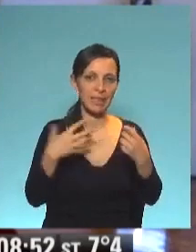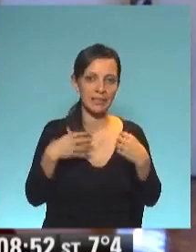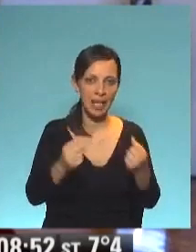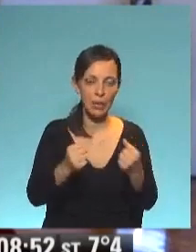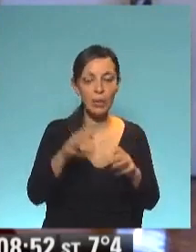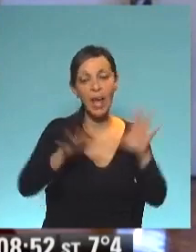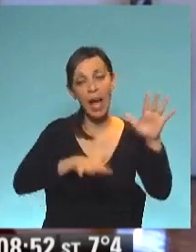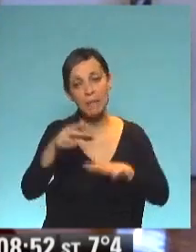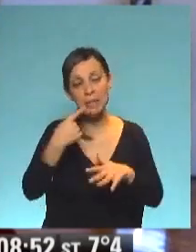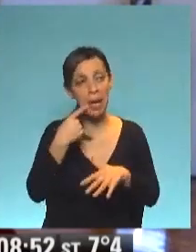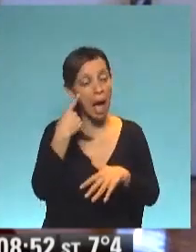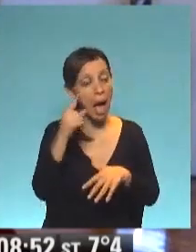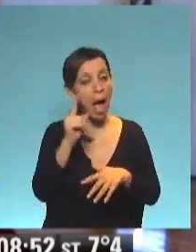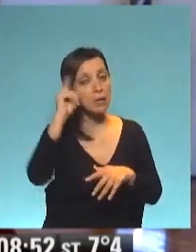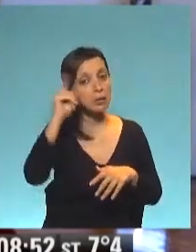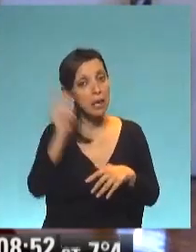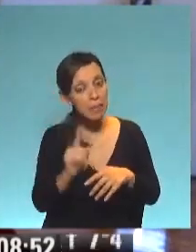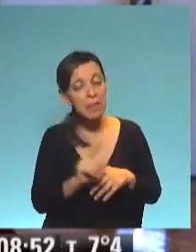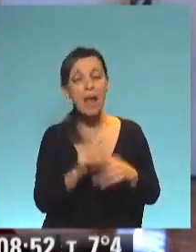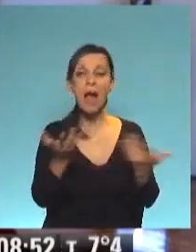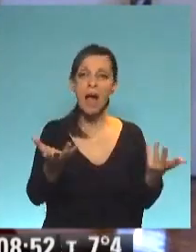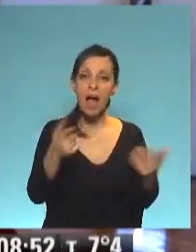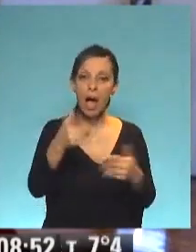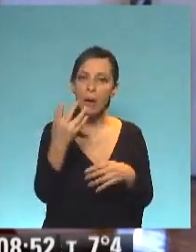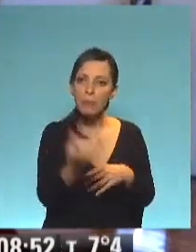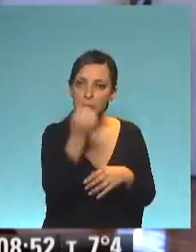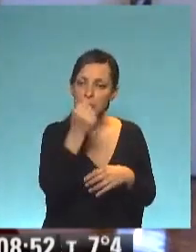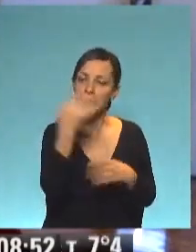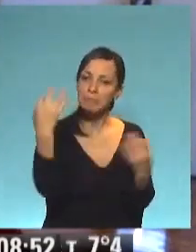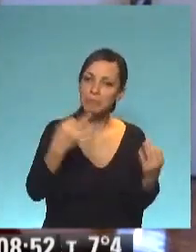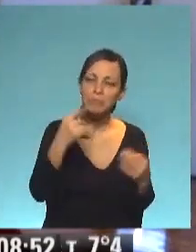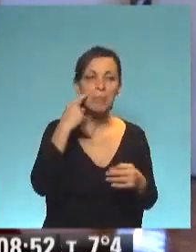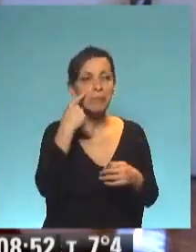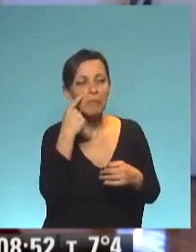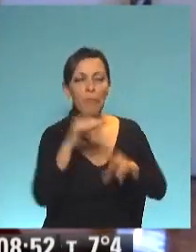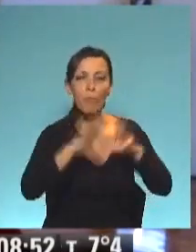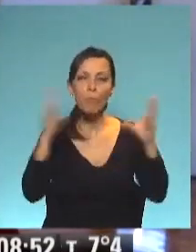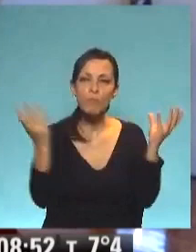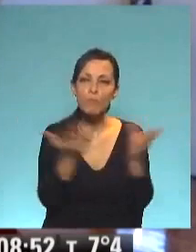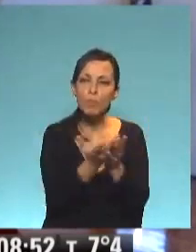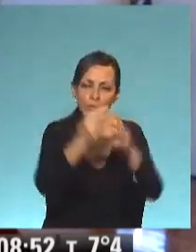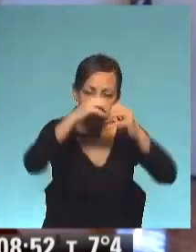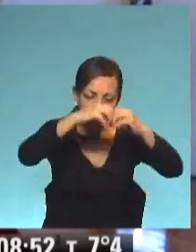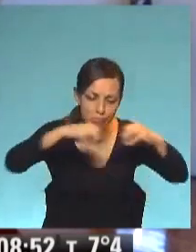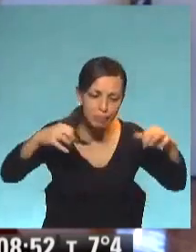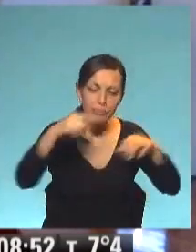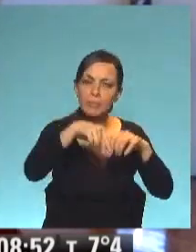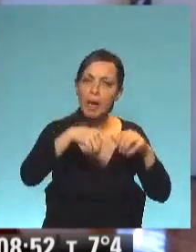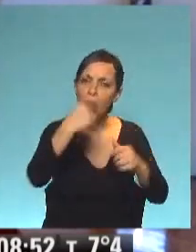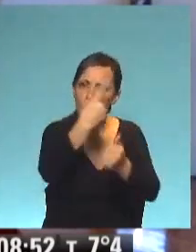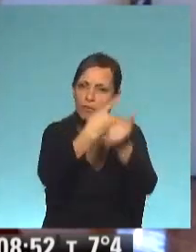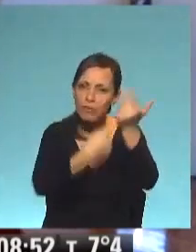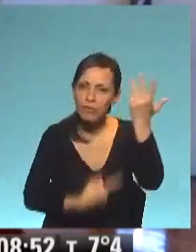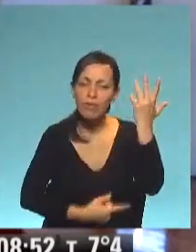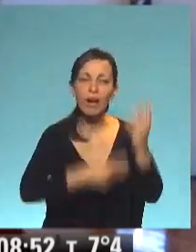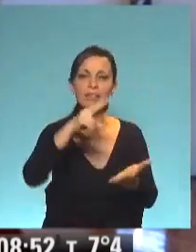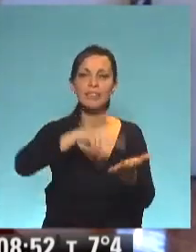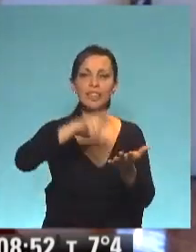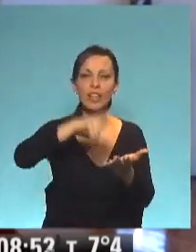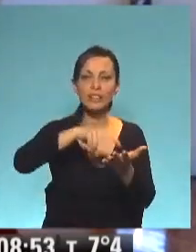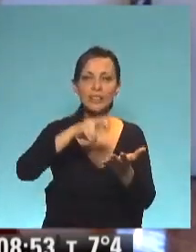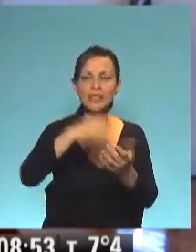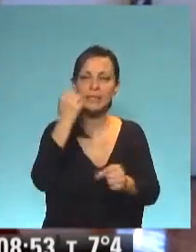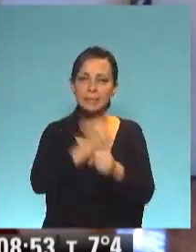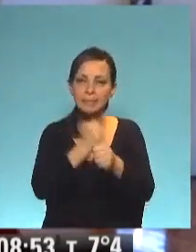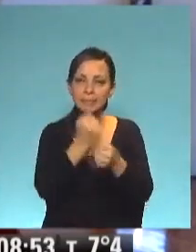las desconocemos. Tomamos esta como una oportunidad para meternos en un mundo lleno de increíbles noticias y muchísimo